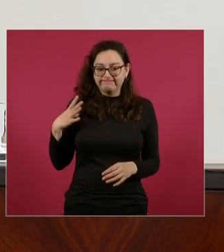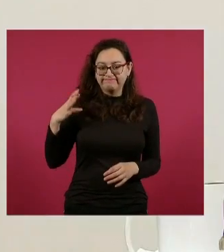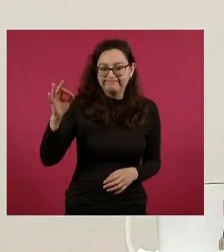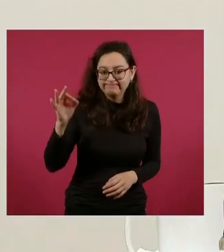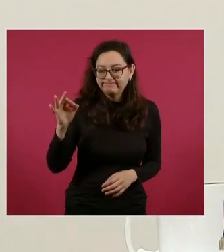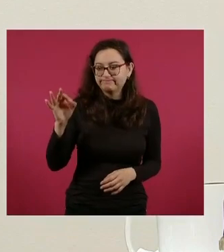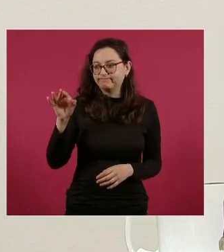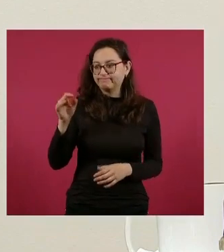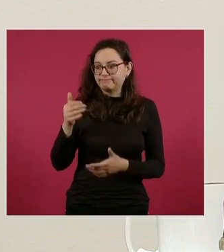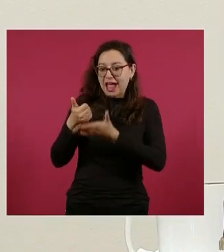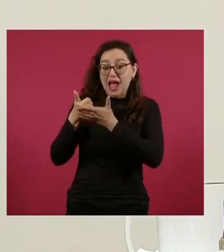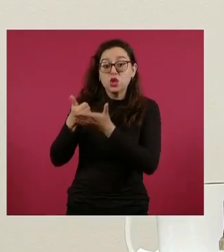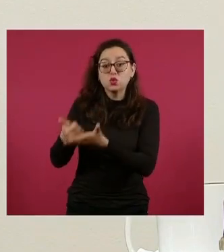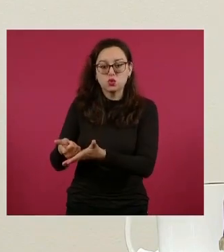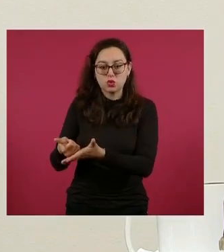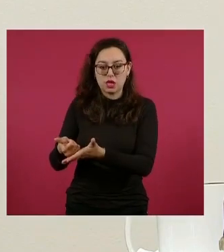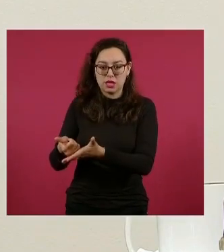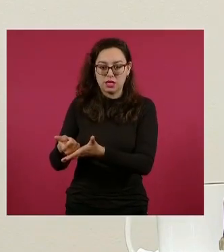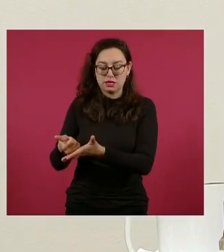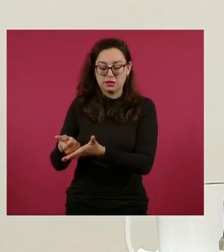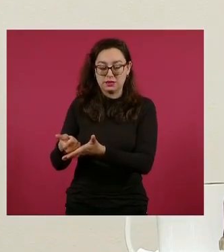podamos, pensando